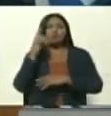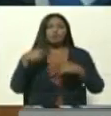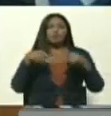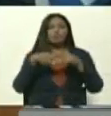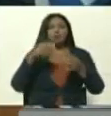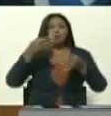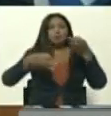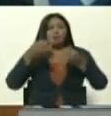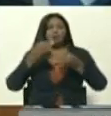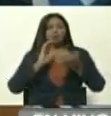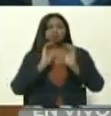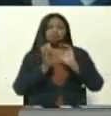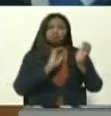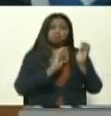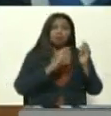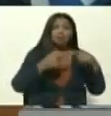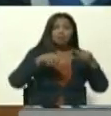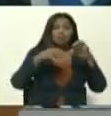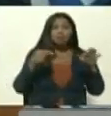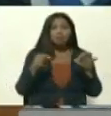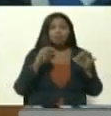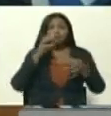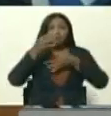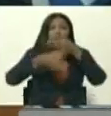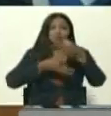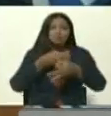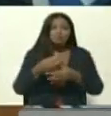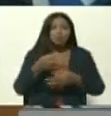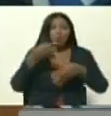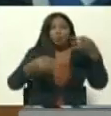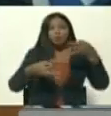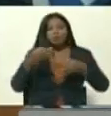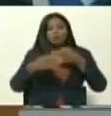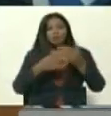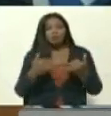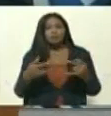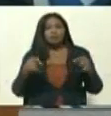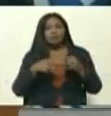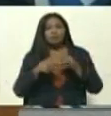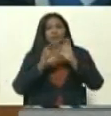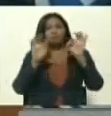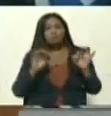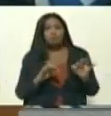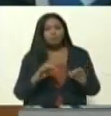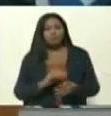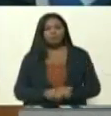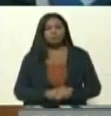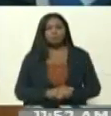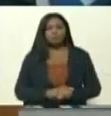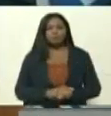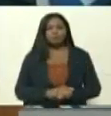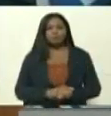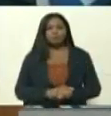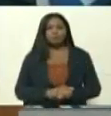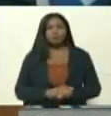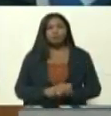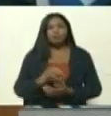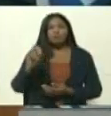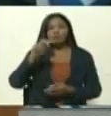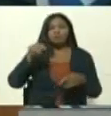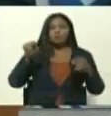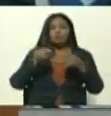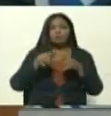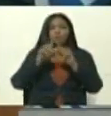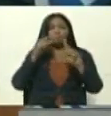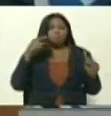Justicia, que se centró en analizar las prácticas jurídicas, criminalísticas, criminológicas, forenses y sociales, teniendo como